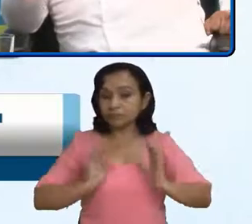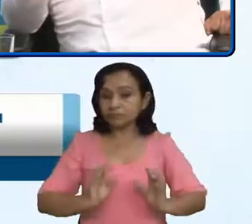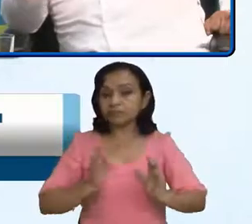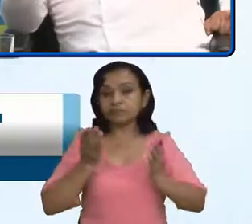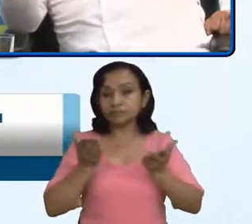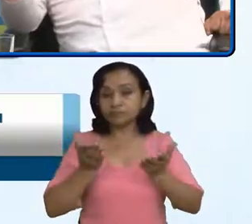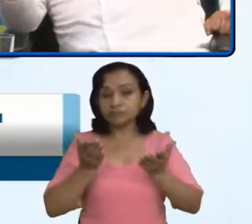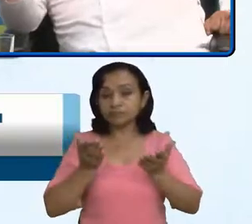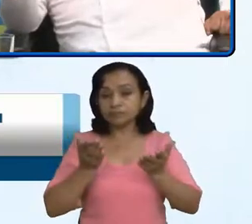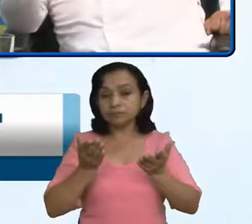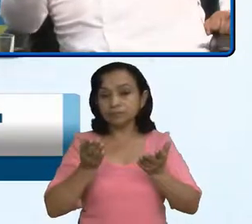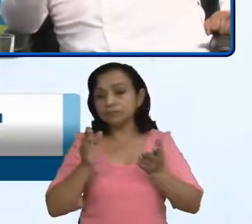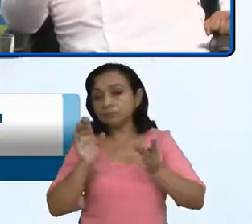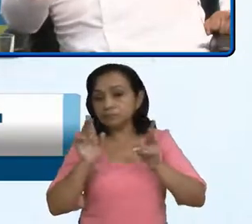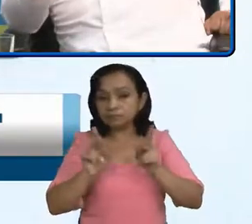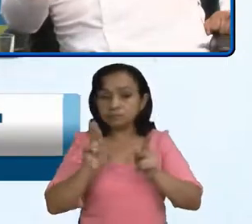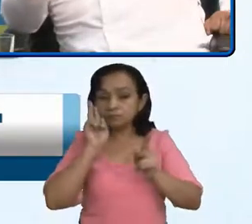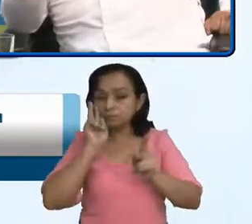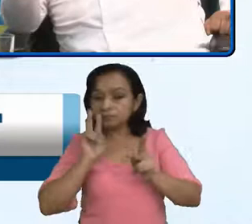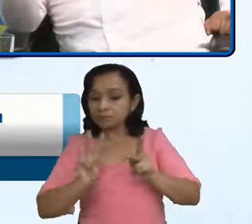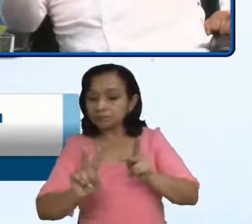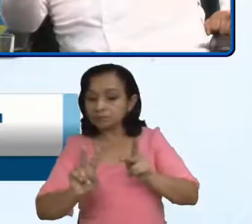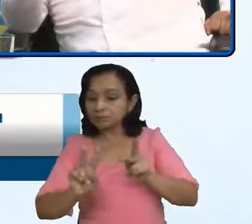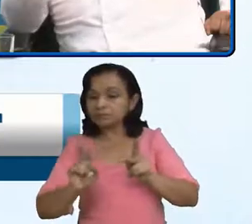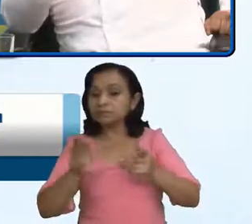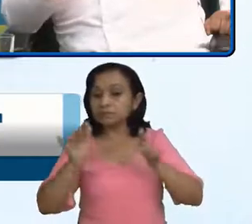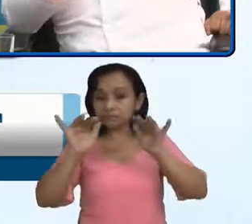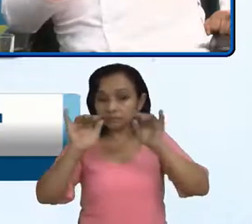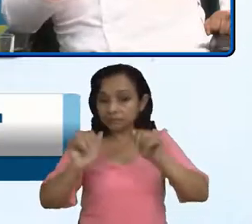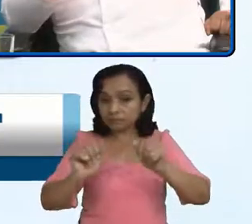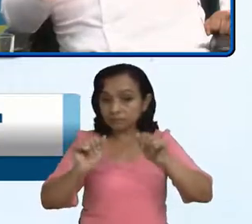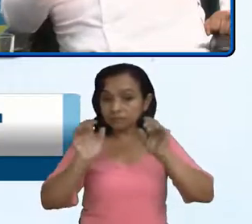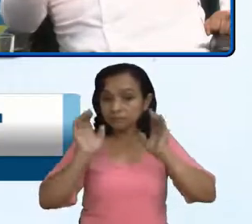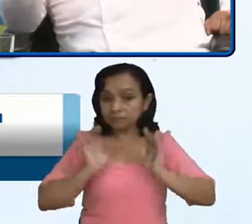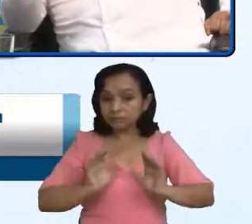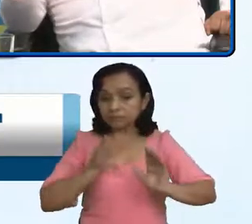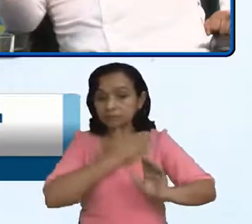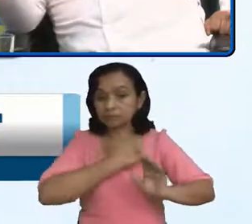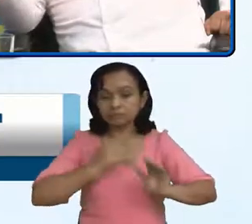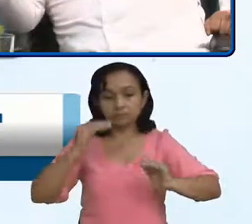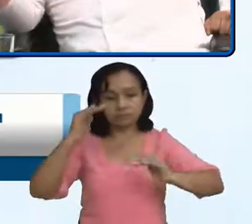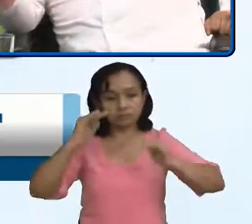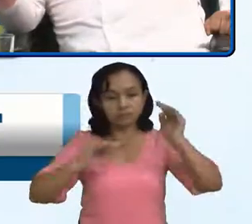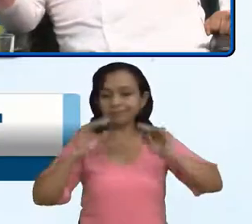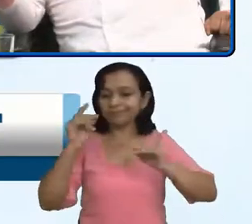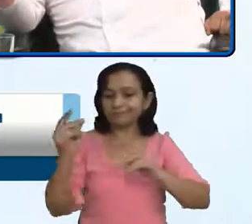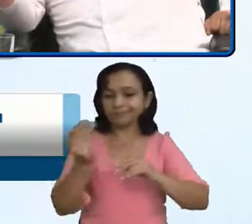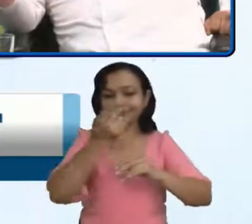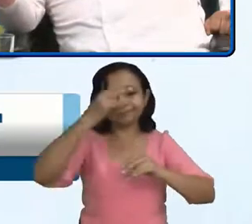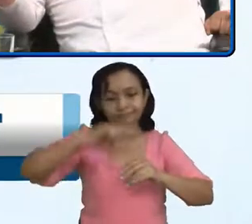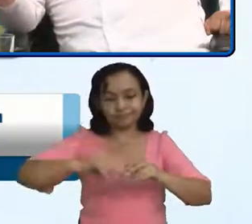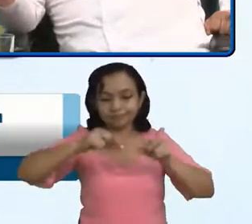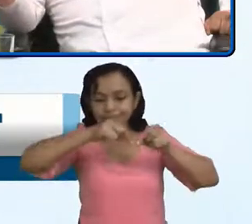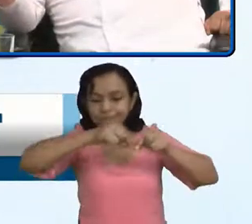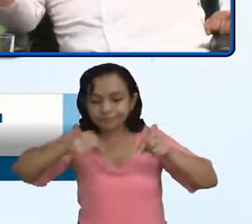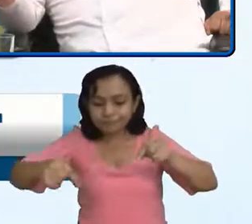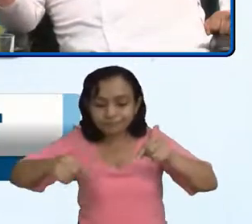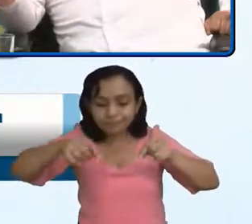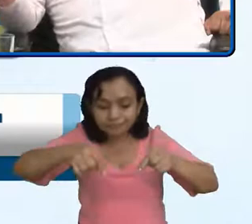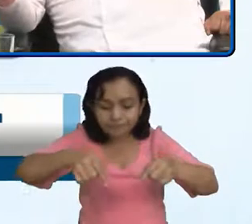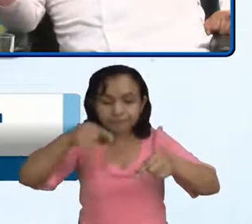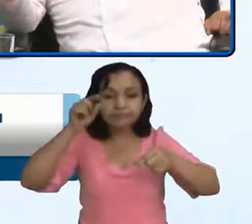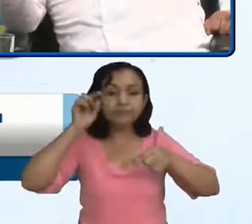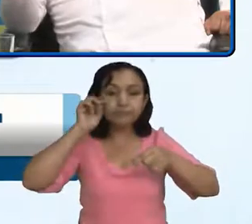en el momentito, ¿verdad?, que se crea, por decir, una mayor estabilidad del paciente, inmediatamente meterlo a quirófano,